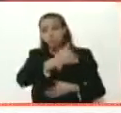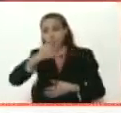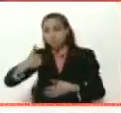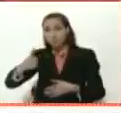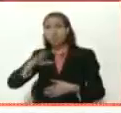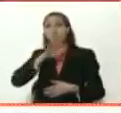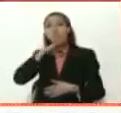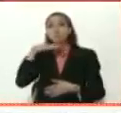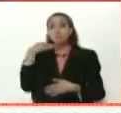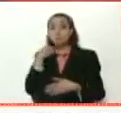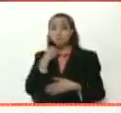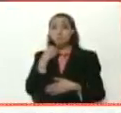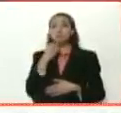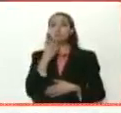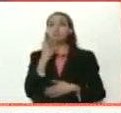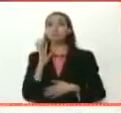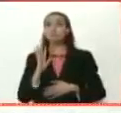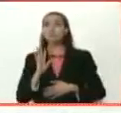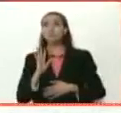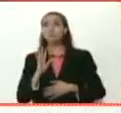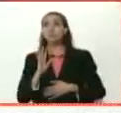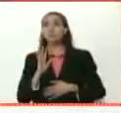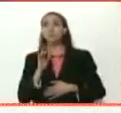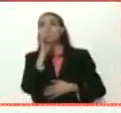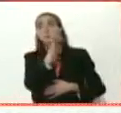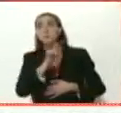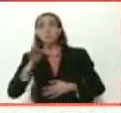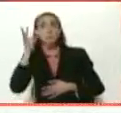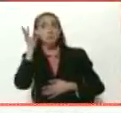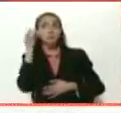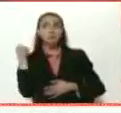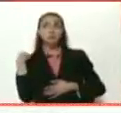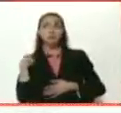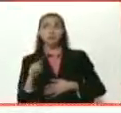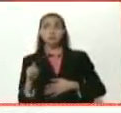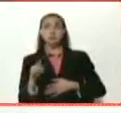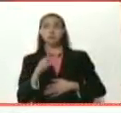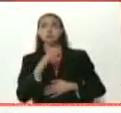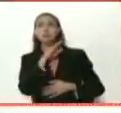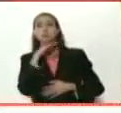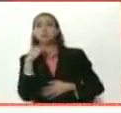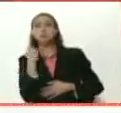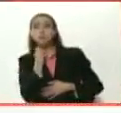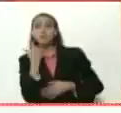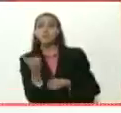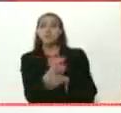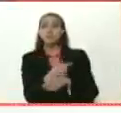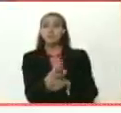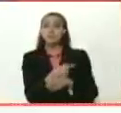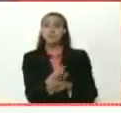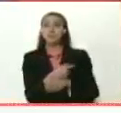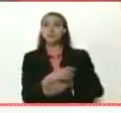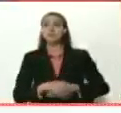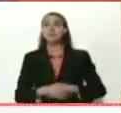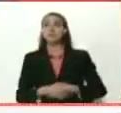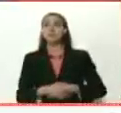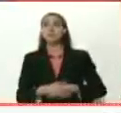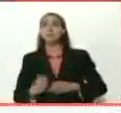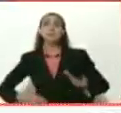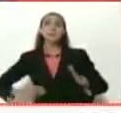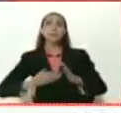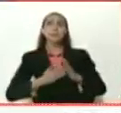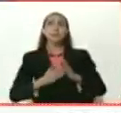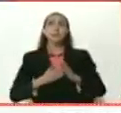enferman, como en caso de las mujeres que han tenido enfermedades oncológicas o aquellas que han limitado la